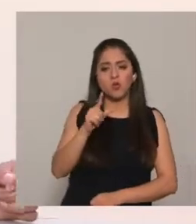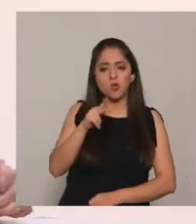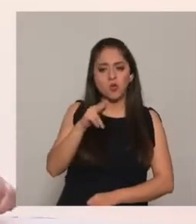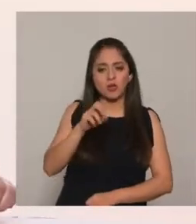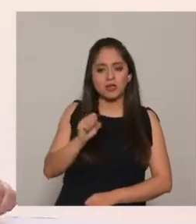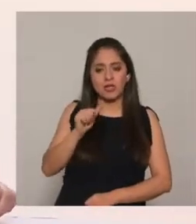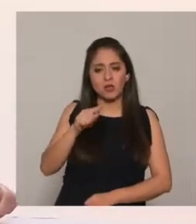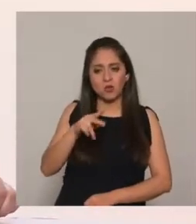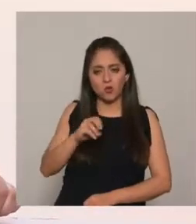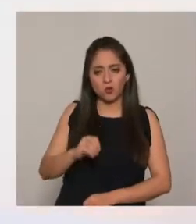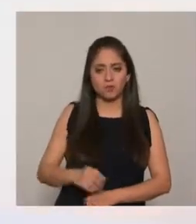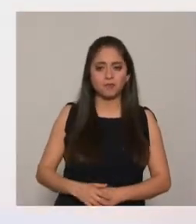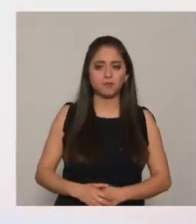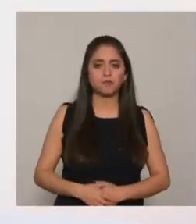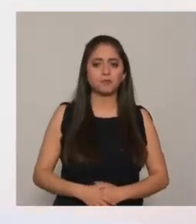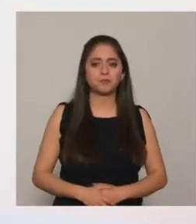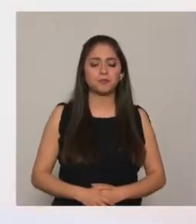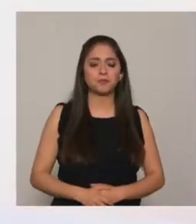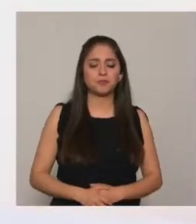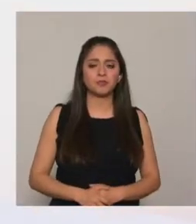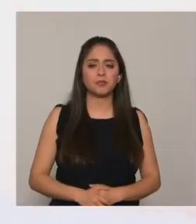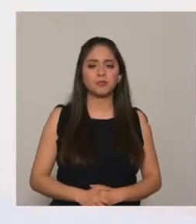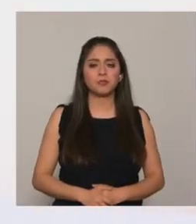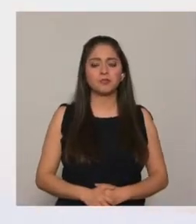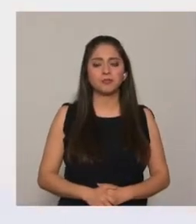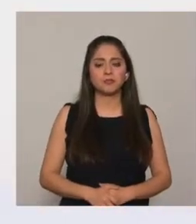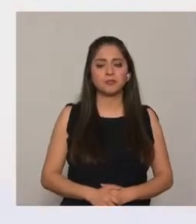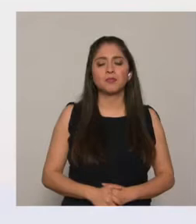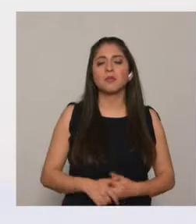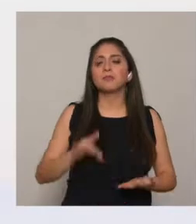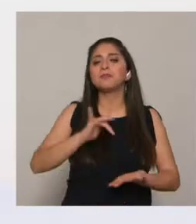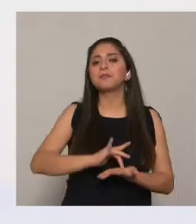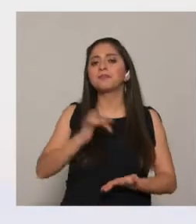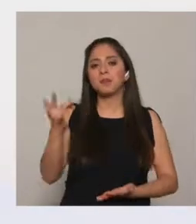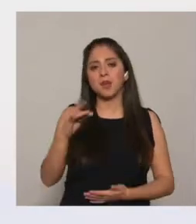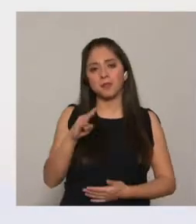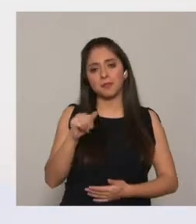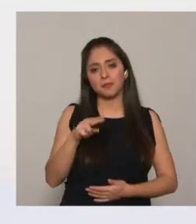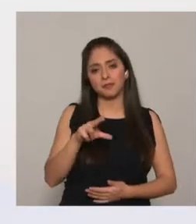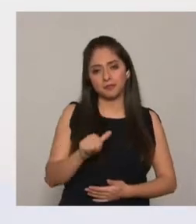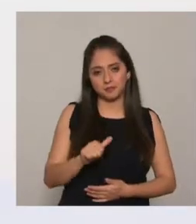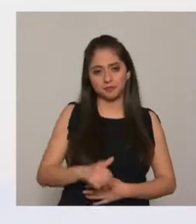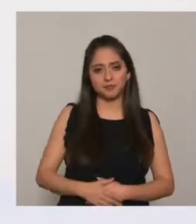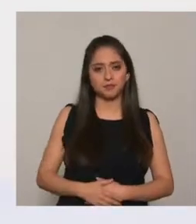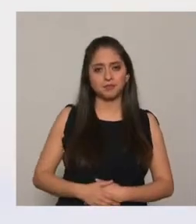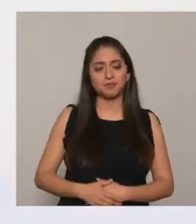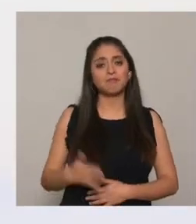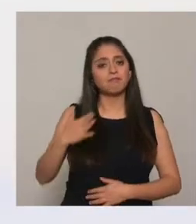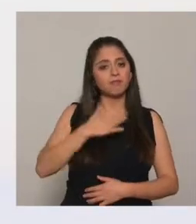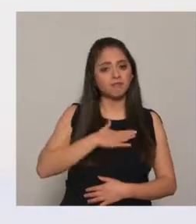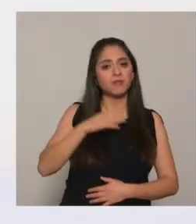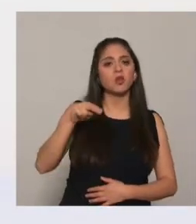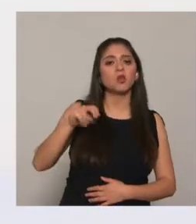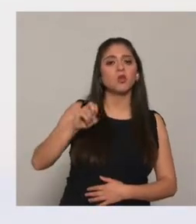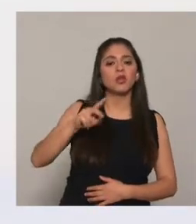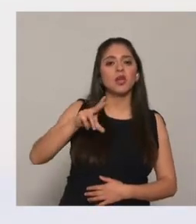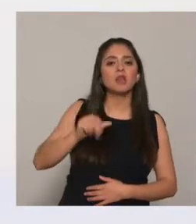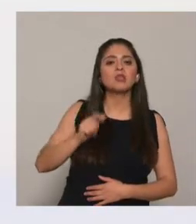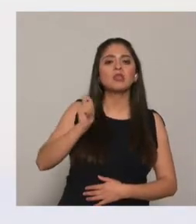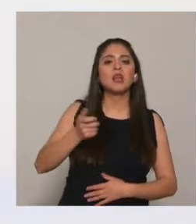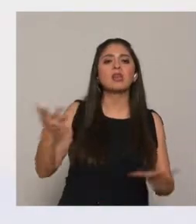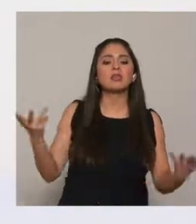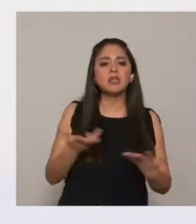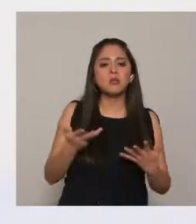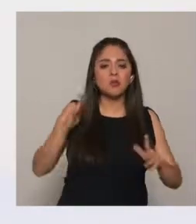Montes de Oca. Gracias, Mariana. Sí, efectivamente, los notarios participamos en muchos actos, y no nada más actos jurídicos, sino